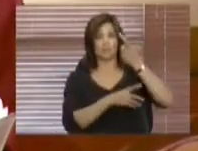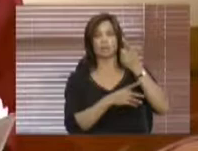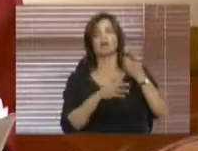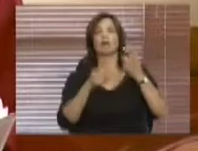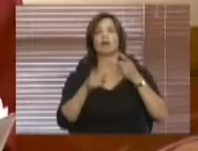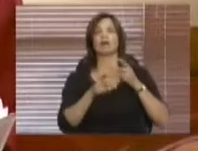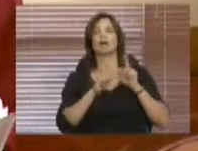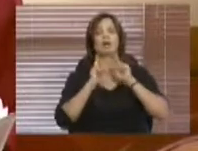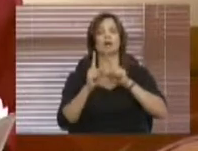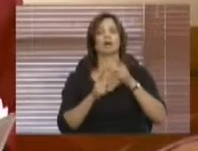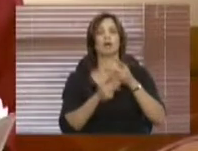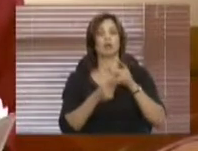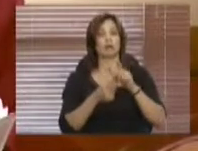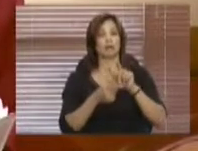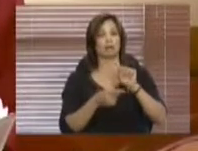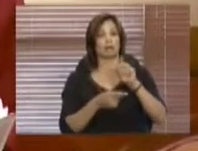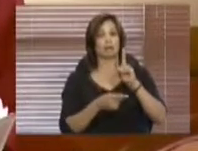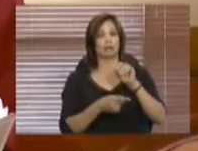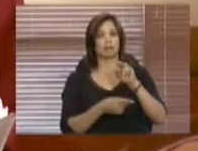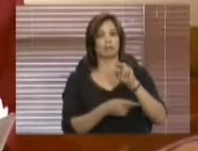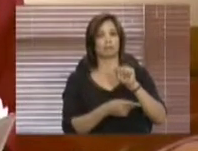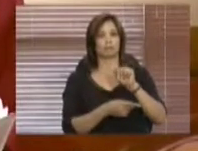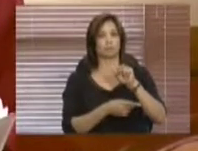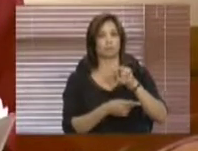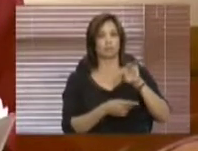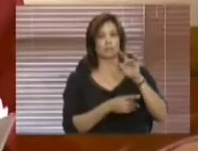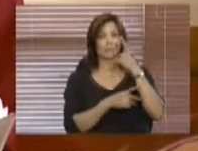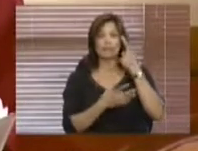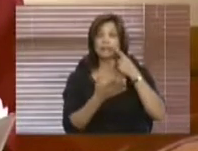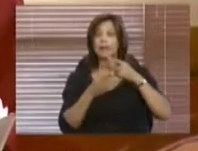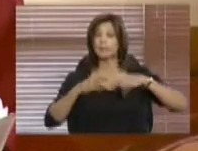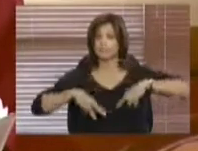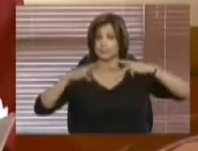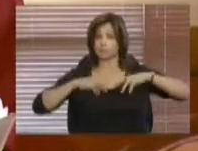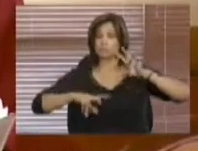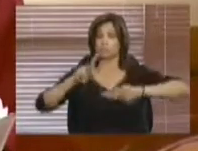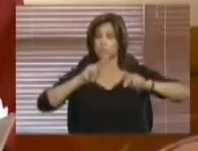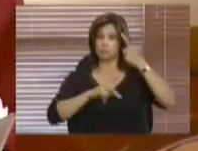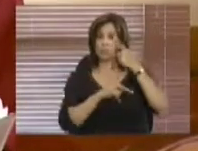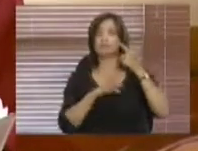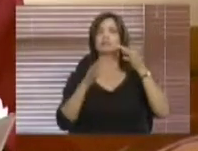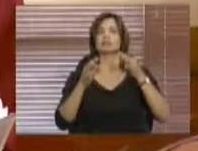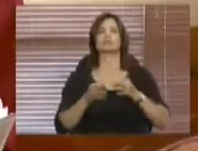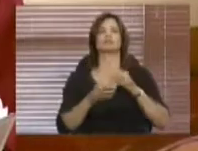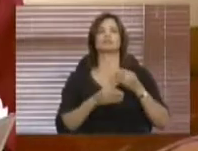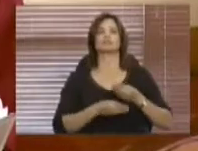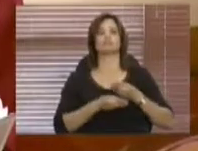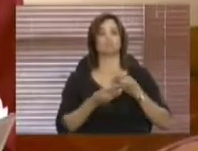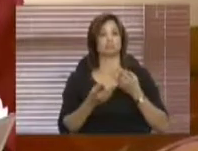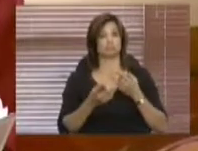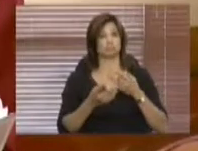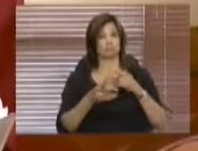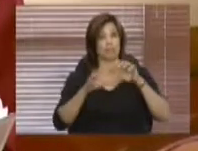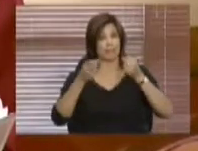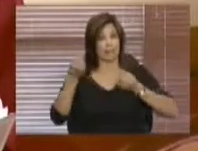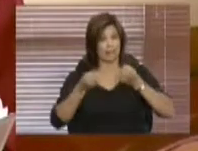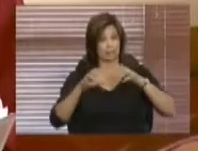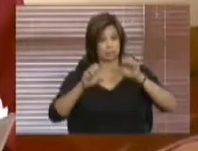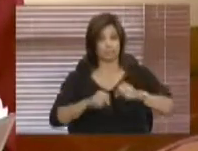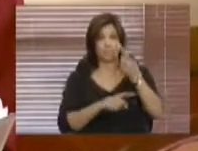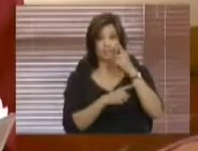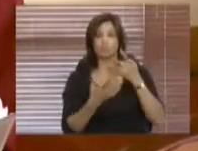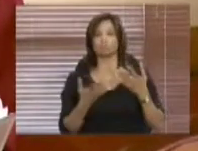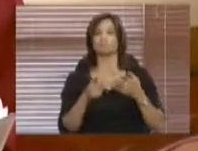ordenando a la Dirección General de Aduanas ejecutar un auto del Ministerio Público que dispuso devolver un vehículo incautado por haber